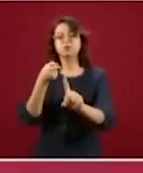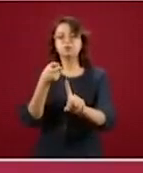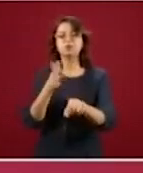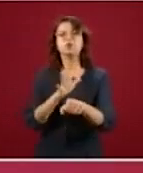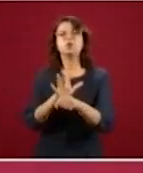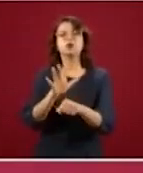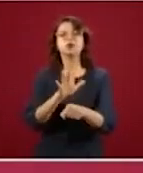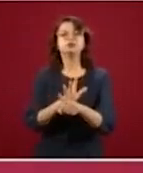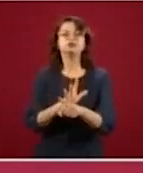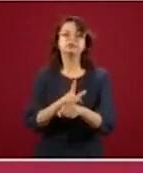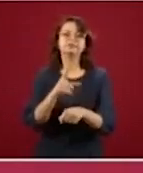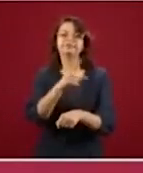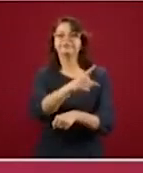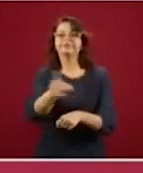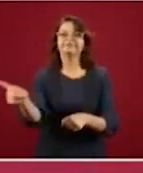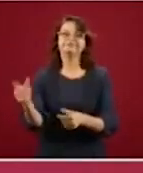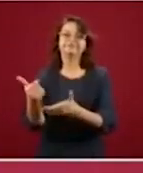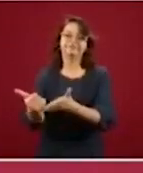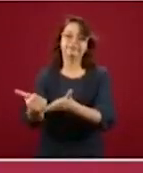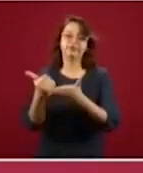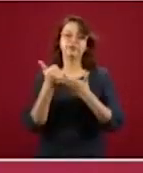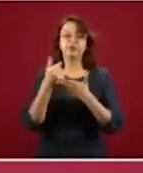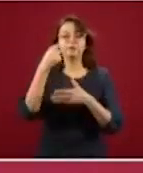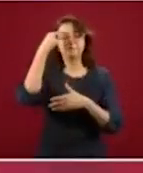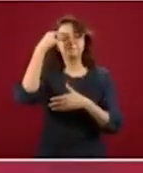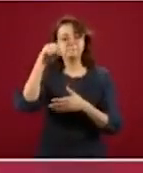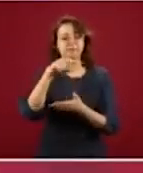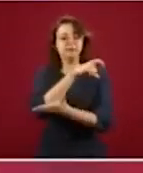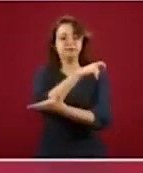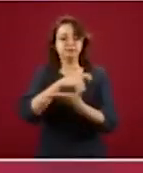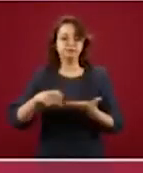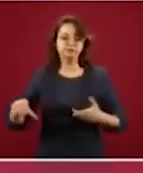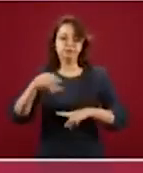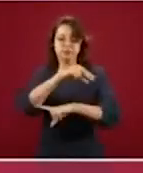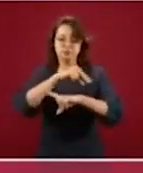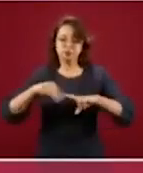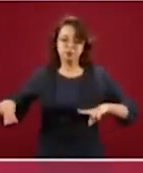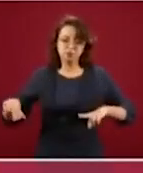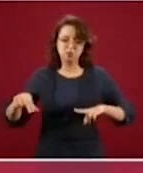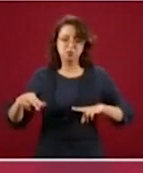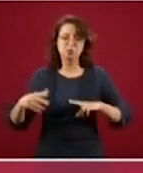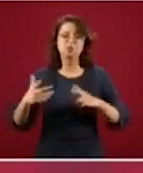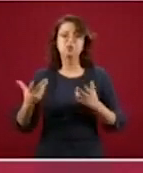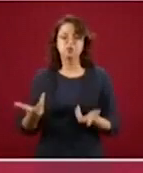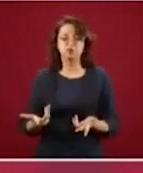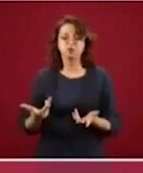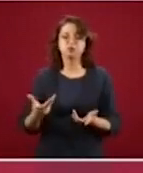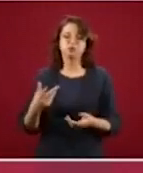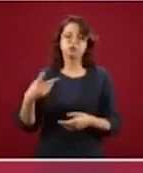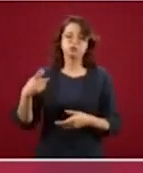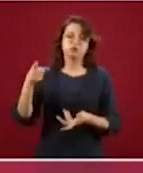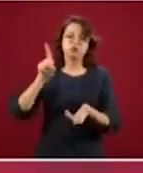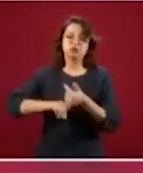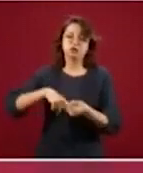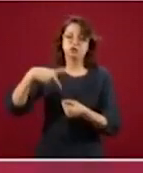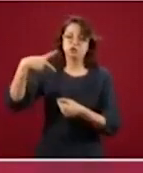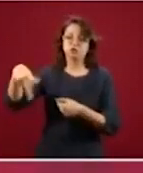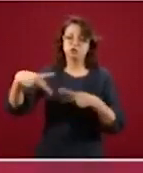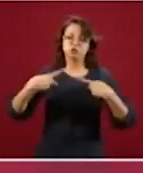ayuden comprando una cantidad de boletos para sus trabajadores,